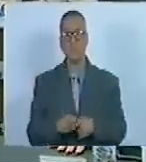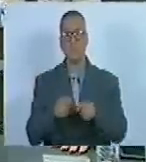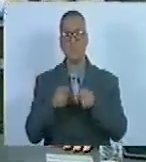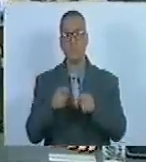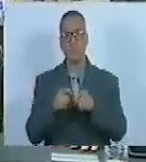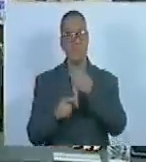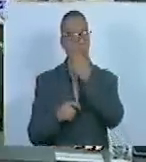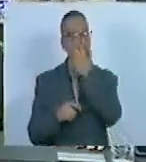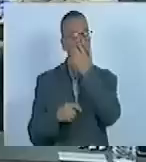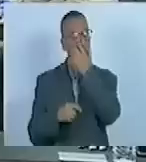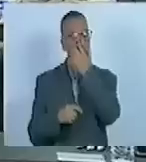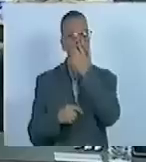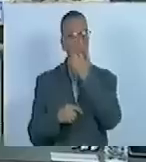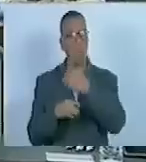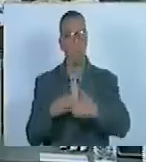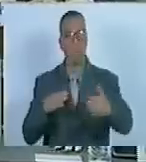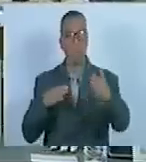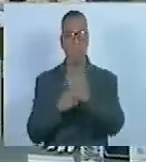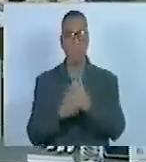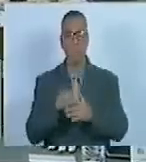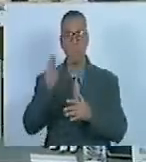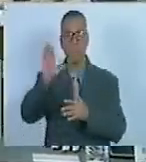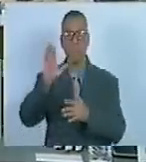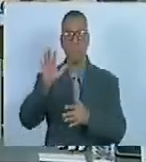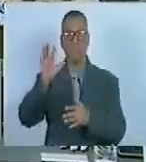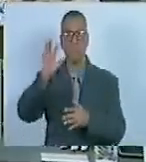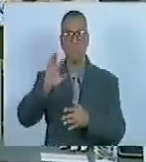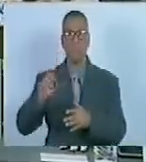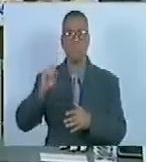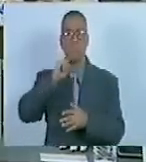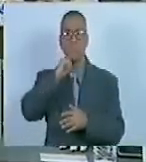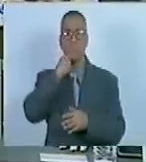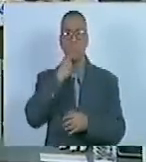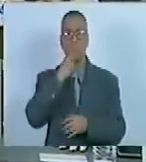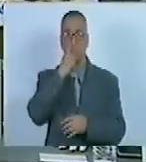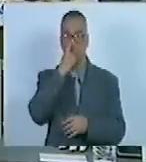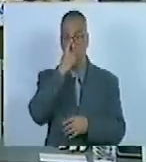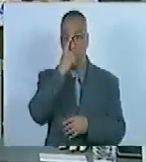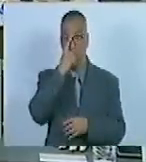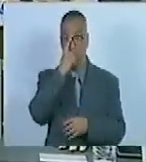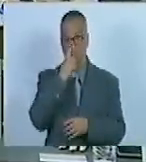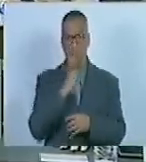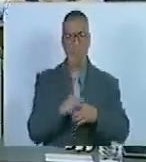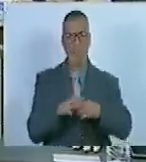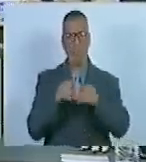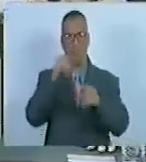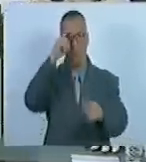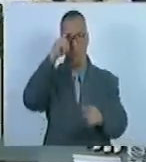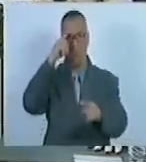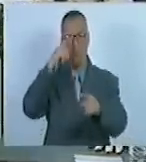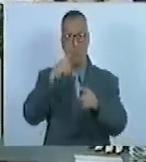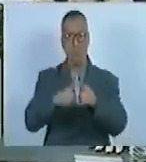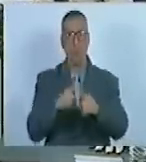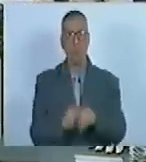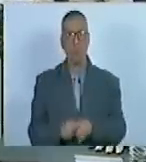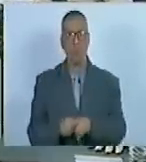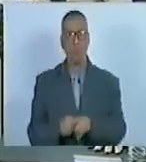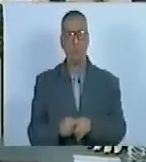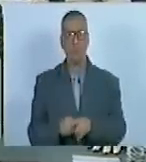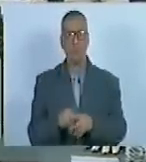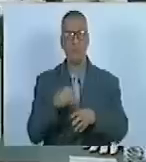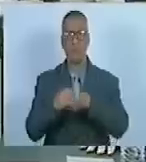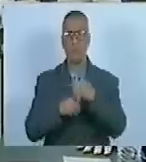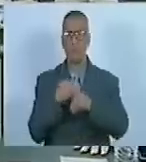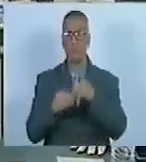traición contra la patria rusa. El objetivo era